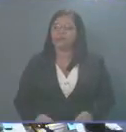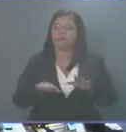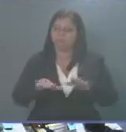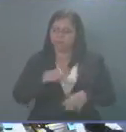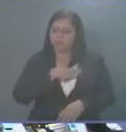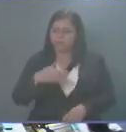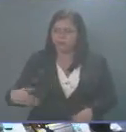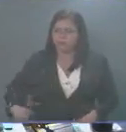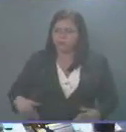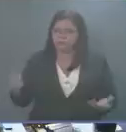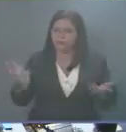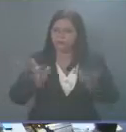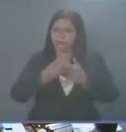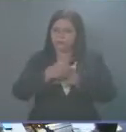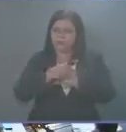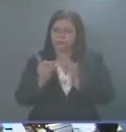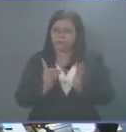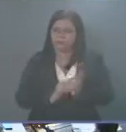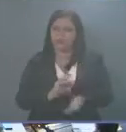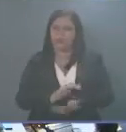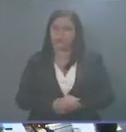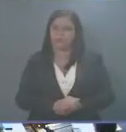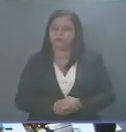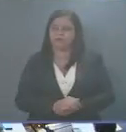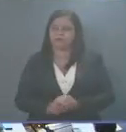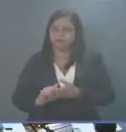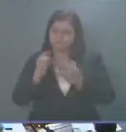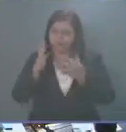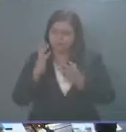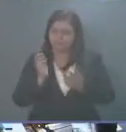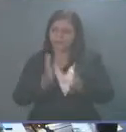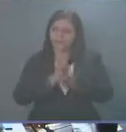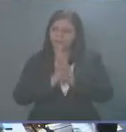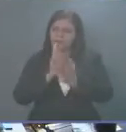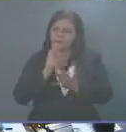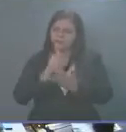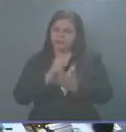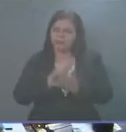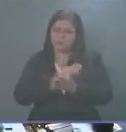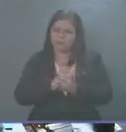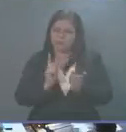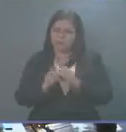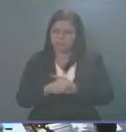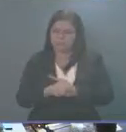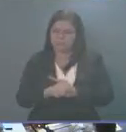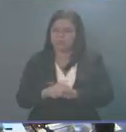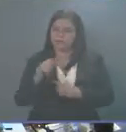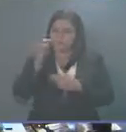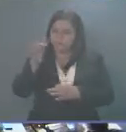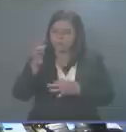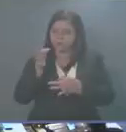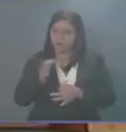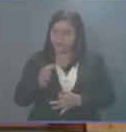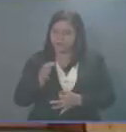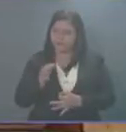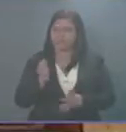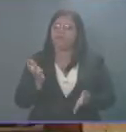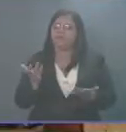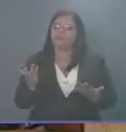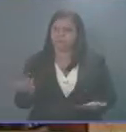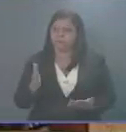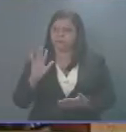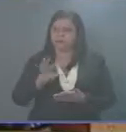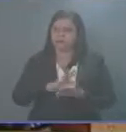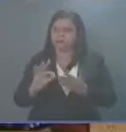Gracias, presidente. Colega diputado, buenos días. Quisiera solicitar modificación de agenda para introducir una pieza de correspondencia con su